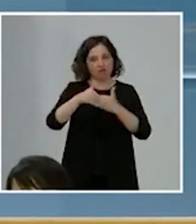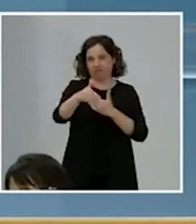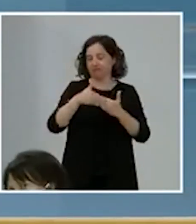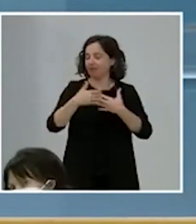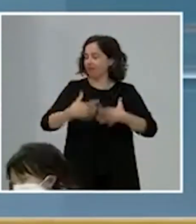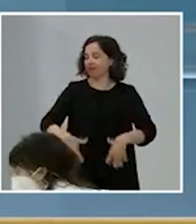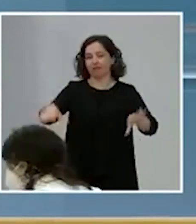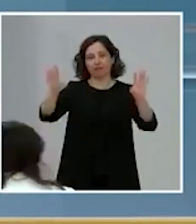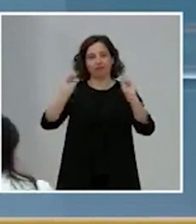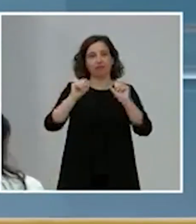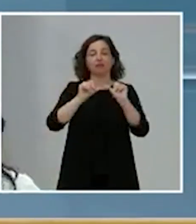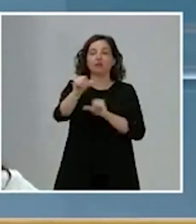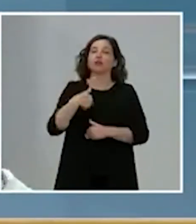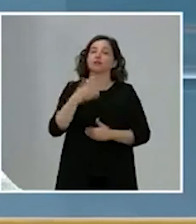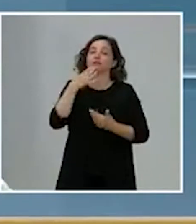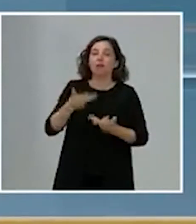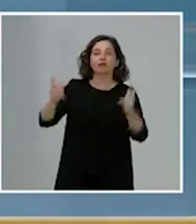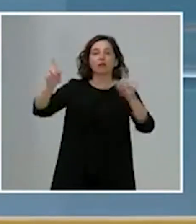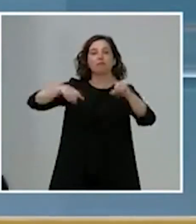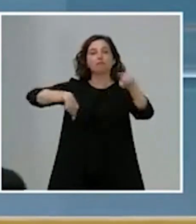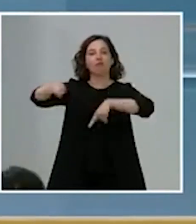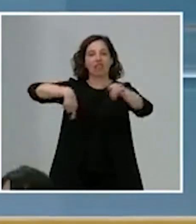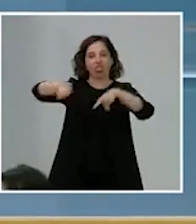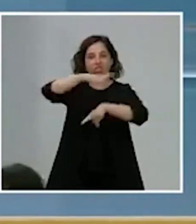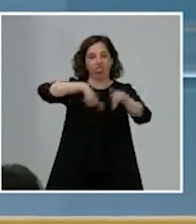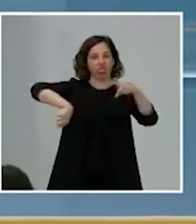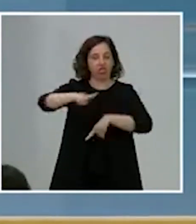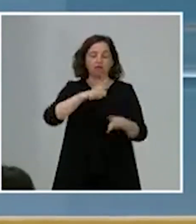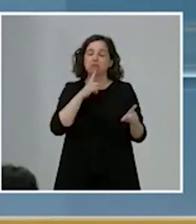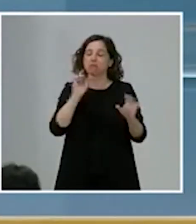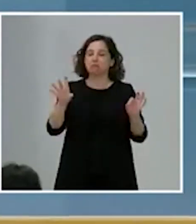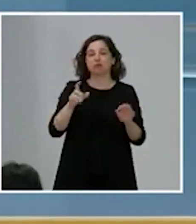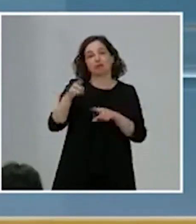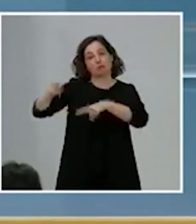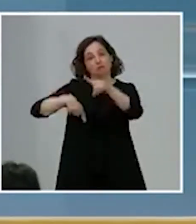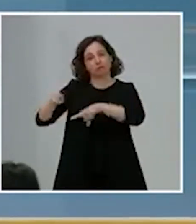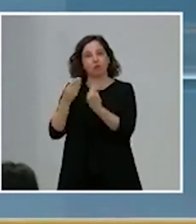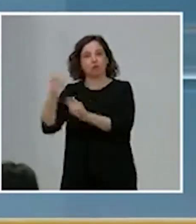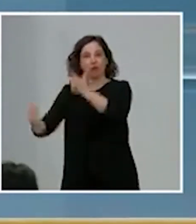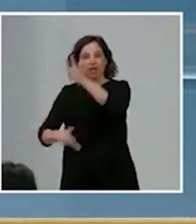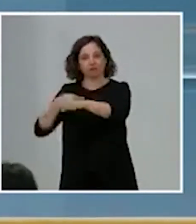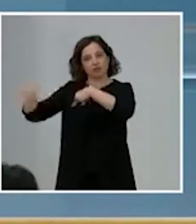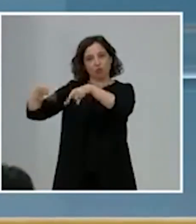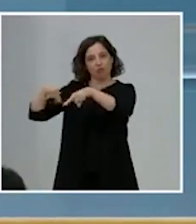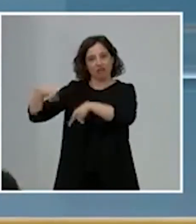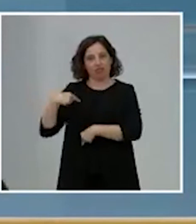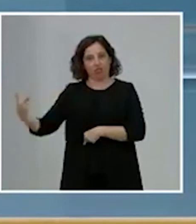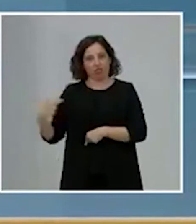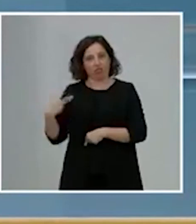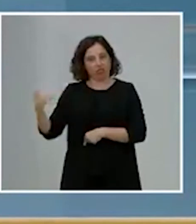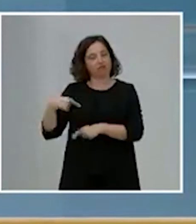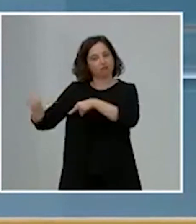tanto, el permitir la movilidad con la comunidad vecina del País Vasco. En este